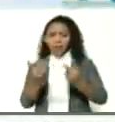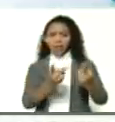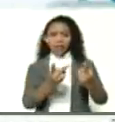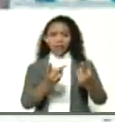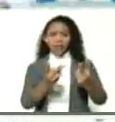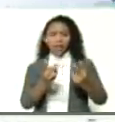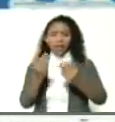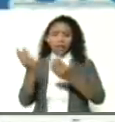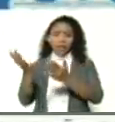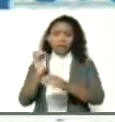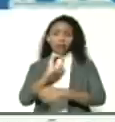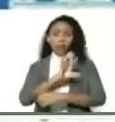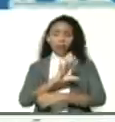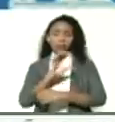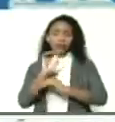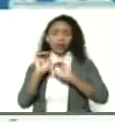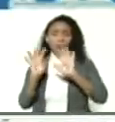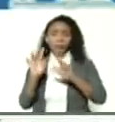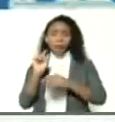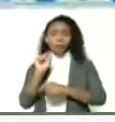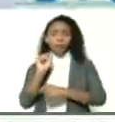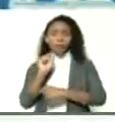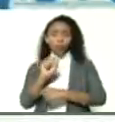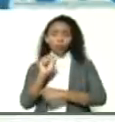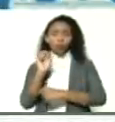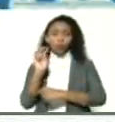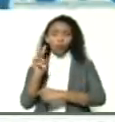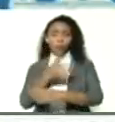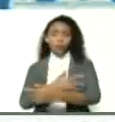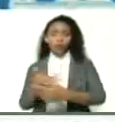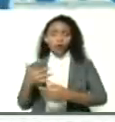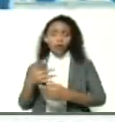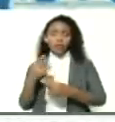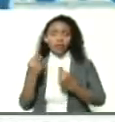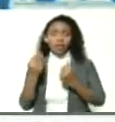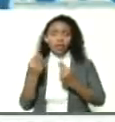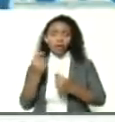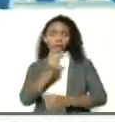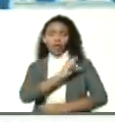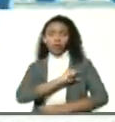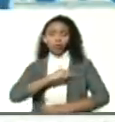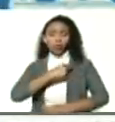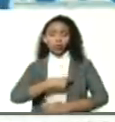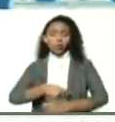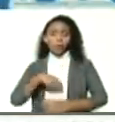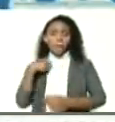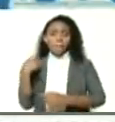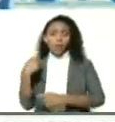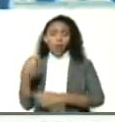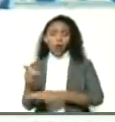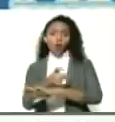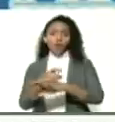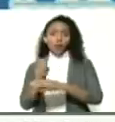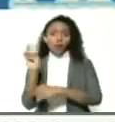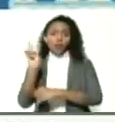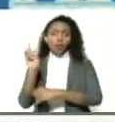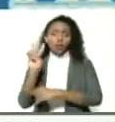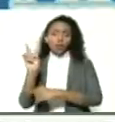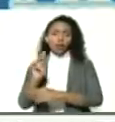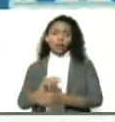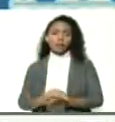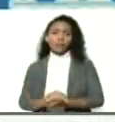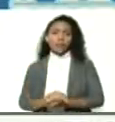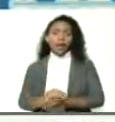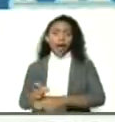depósito de 59.2 millones de francos suizos que está cancelando el gobierno venezolano,